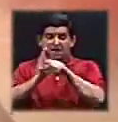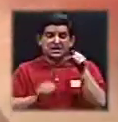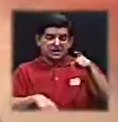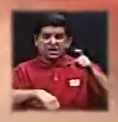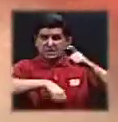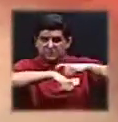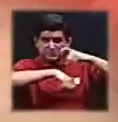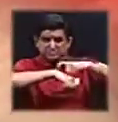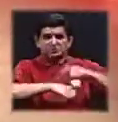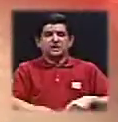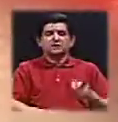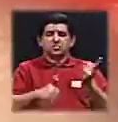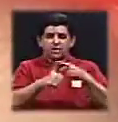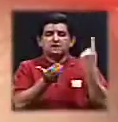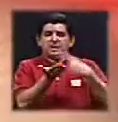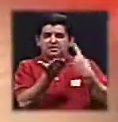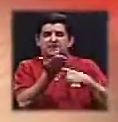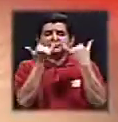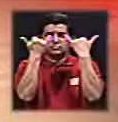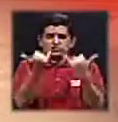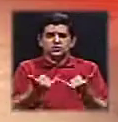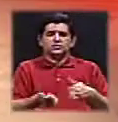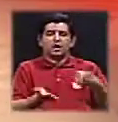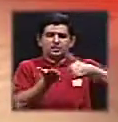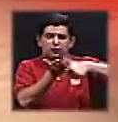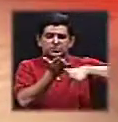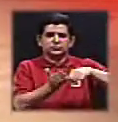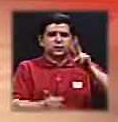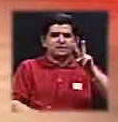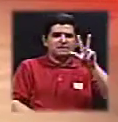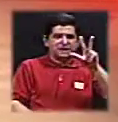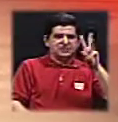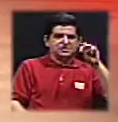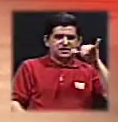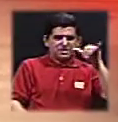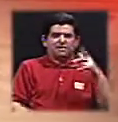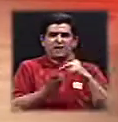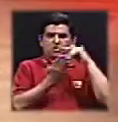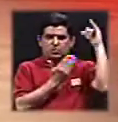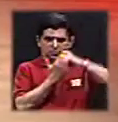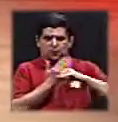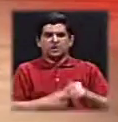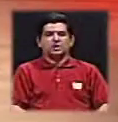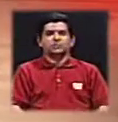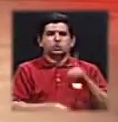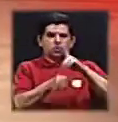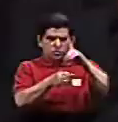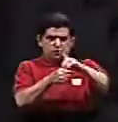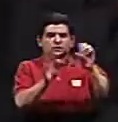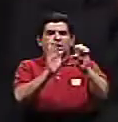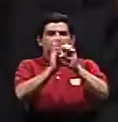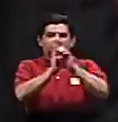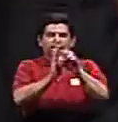había votado en primer debate el 23 de mayo el proyecto. Incluso diputados como